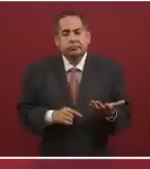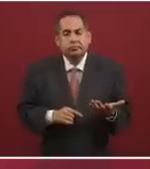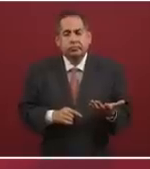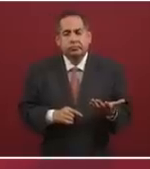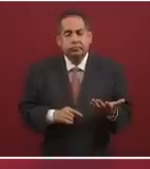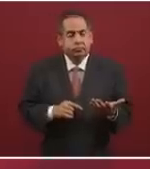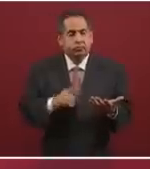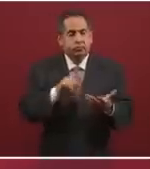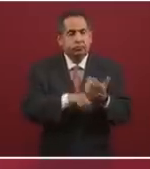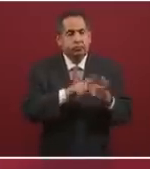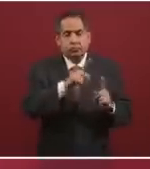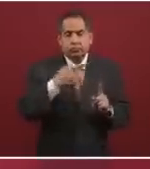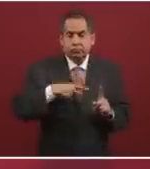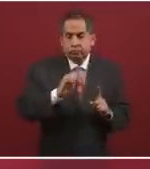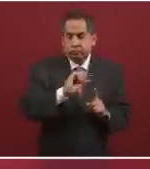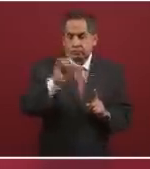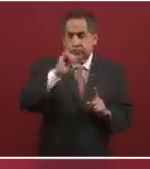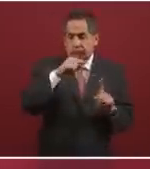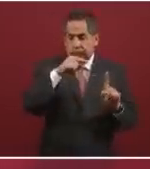un funcionario